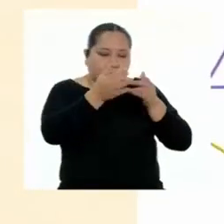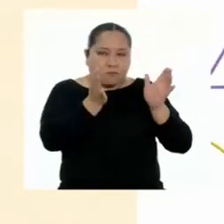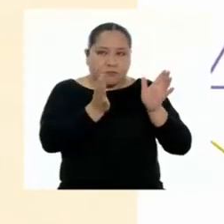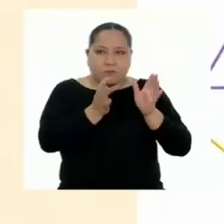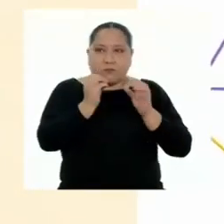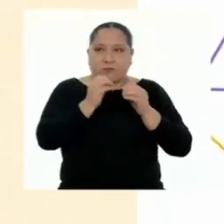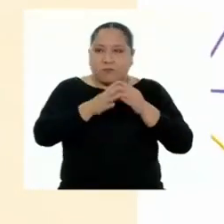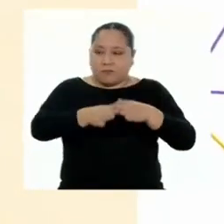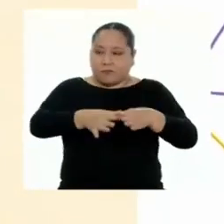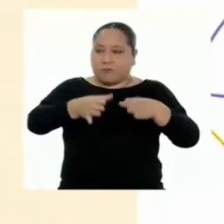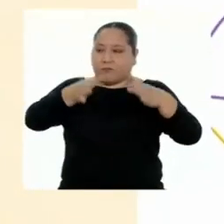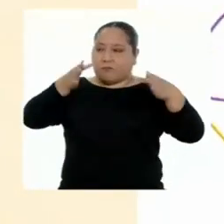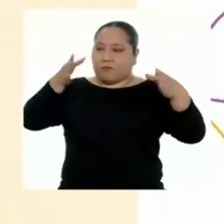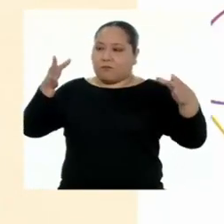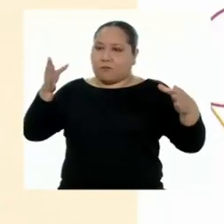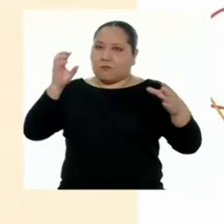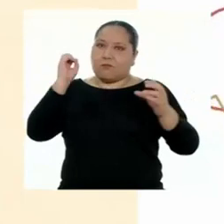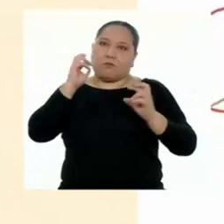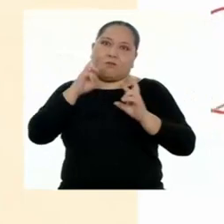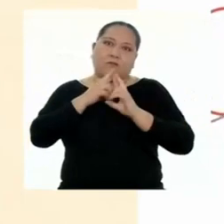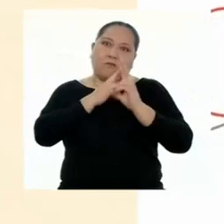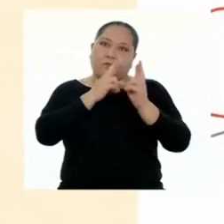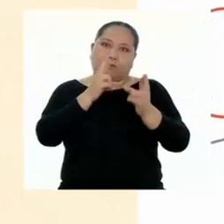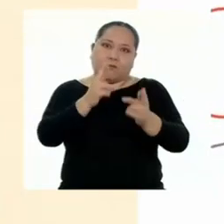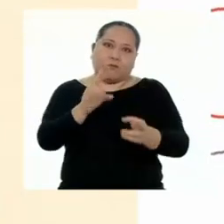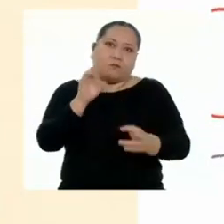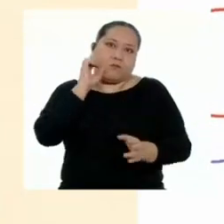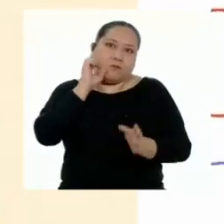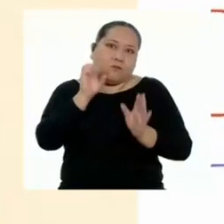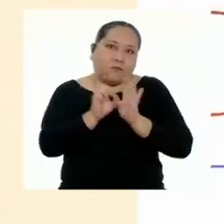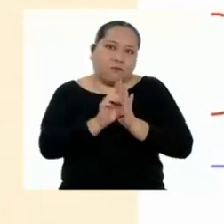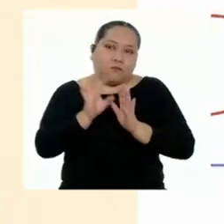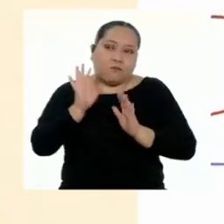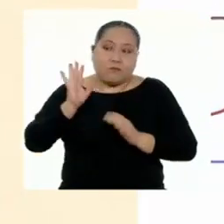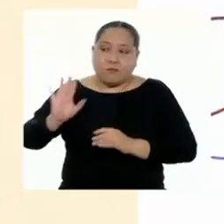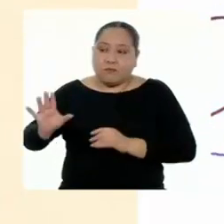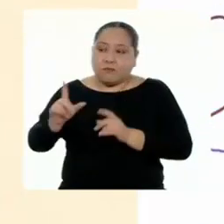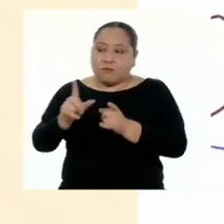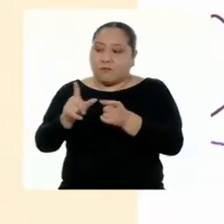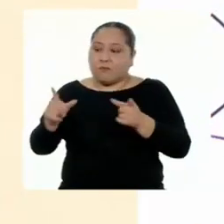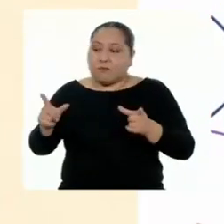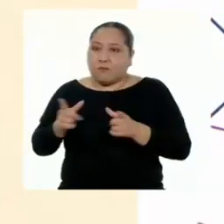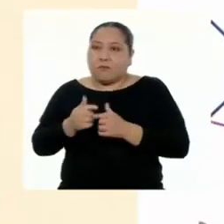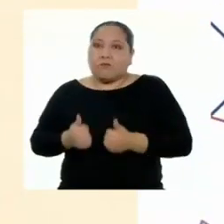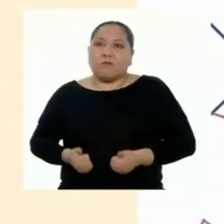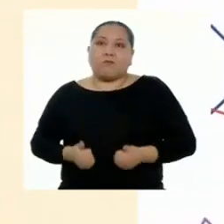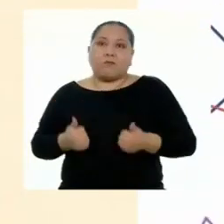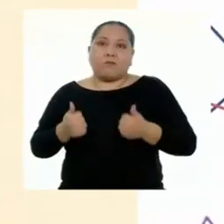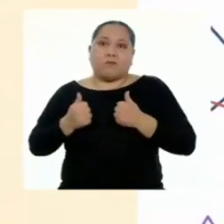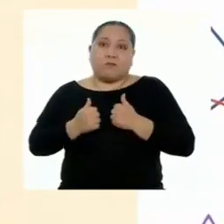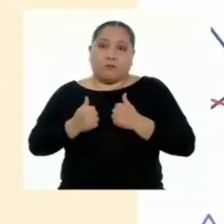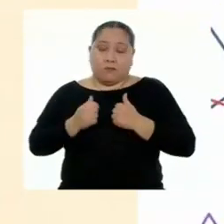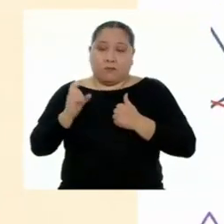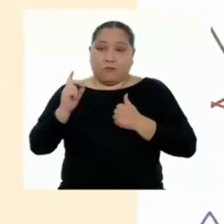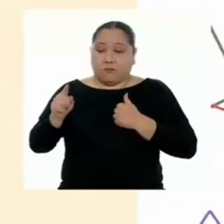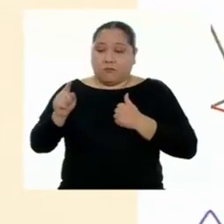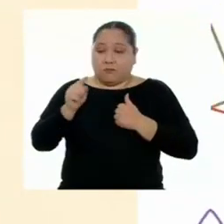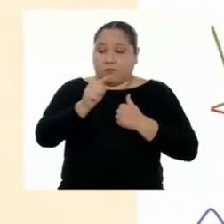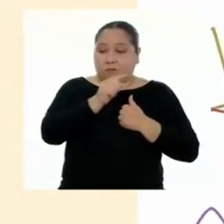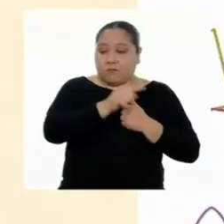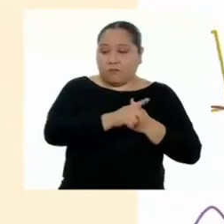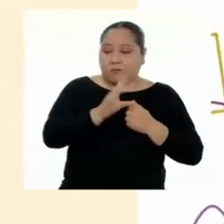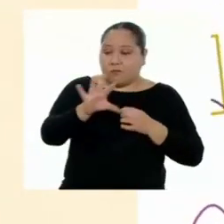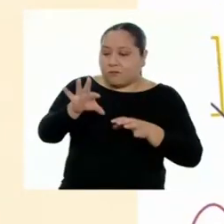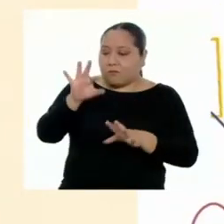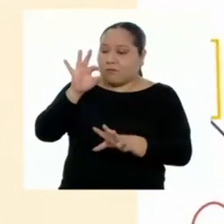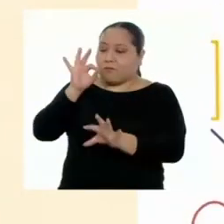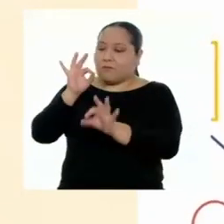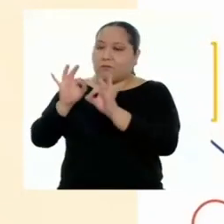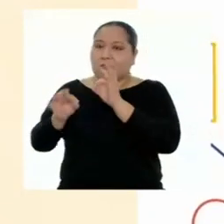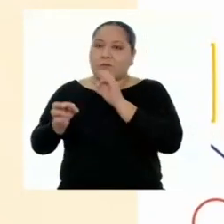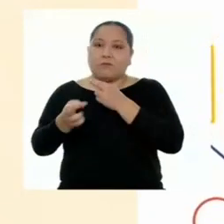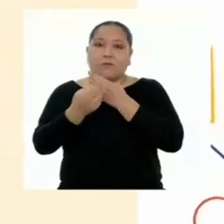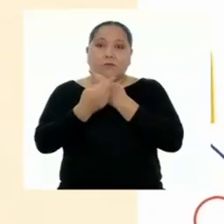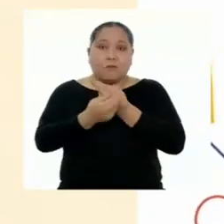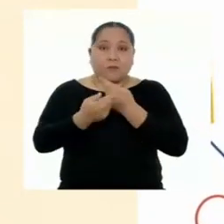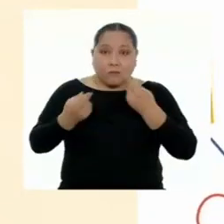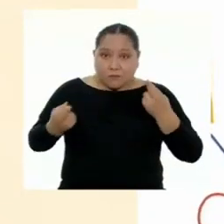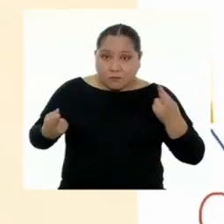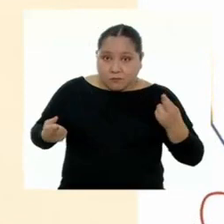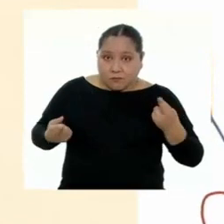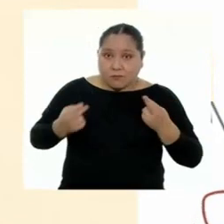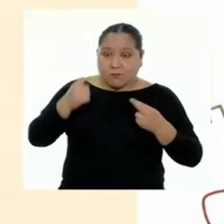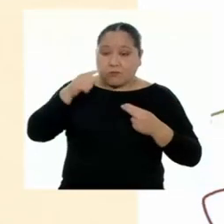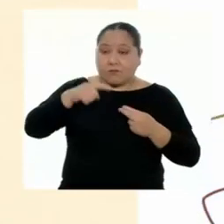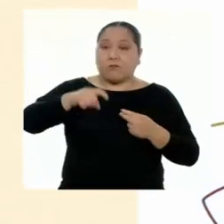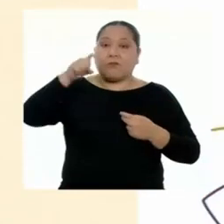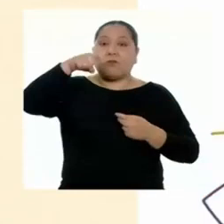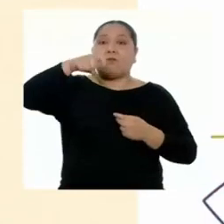muy grande, como un río. En su hábitat, los seres vivos encuentran los recursos que requieren para sobrevivir